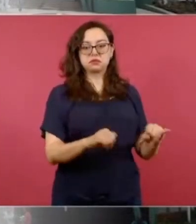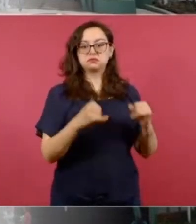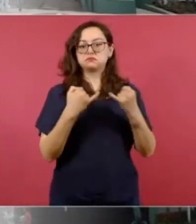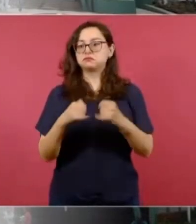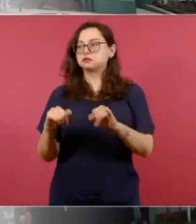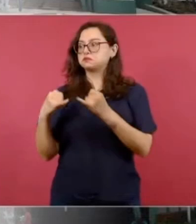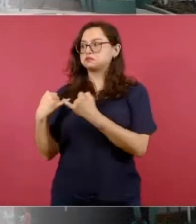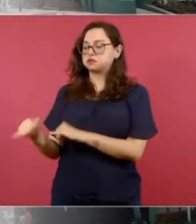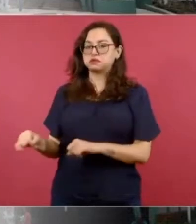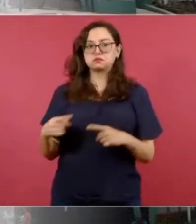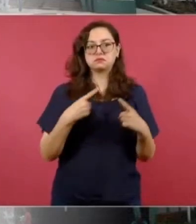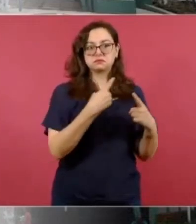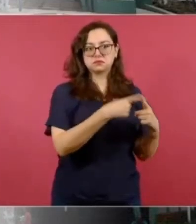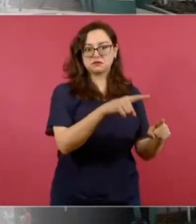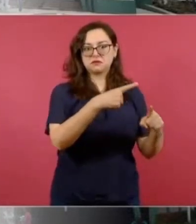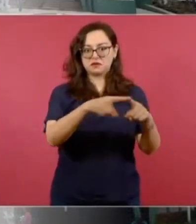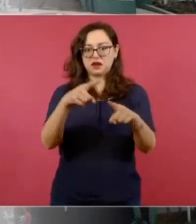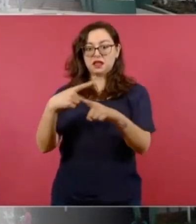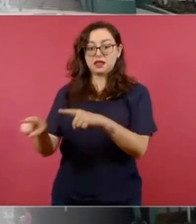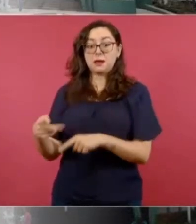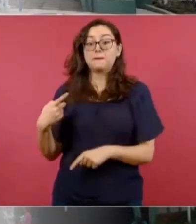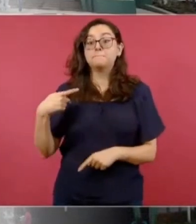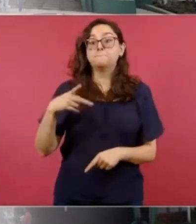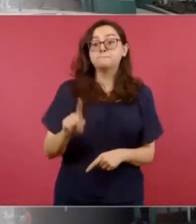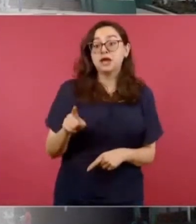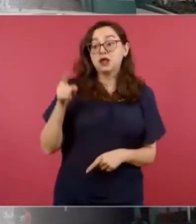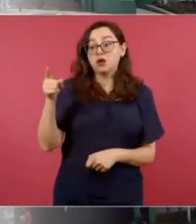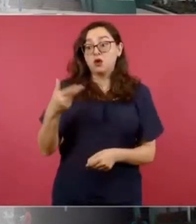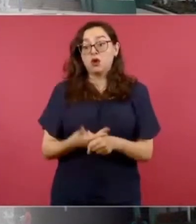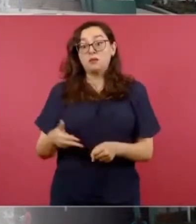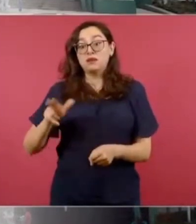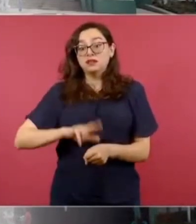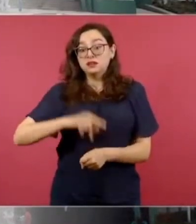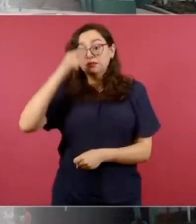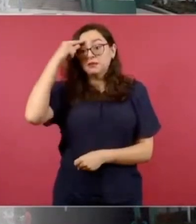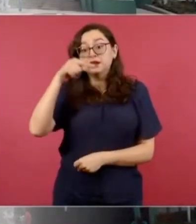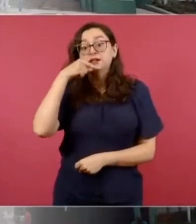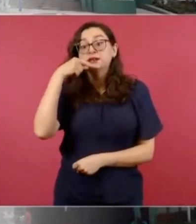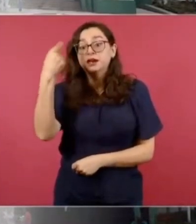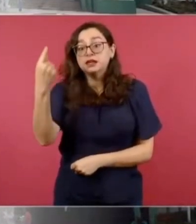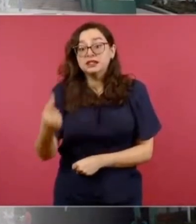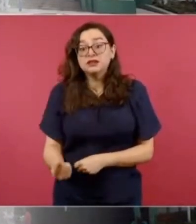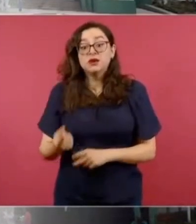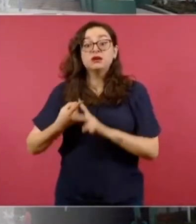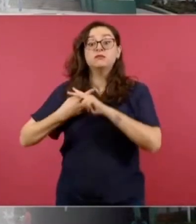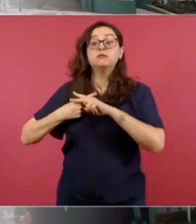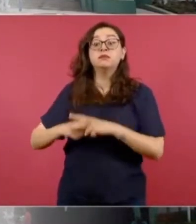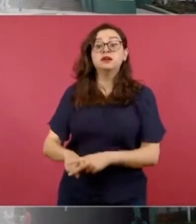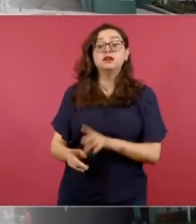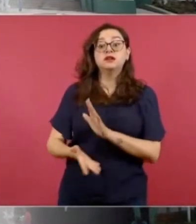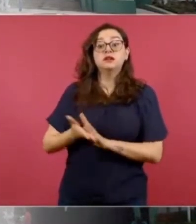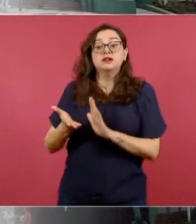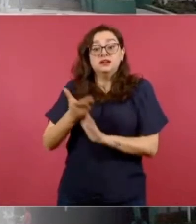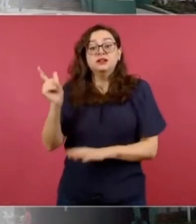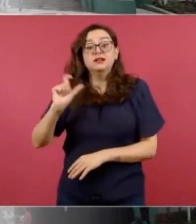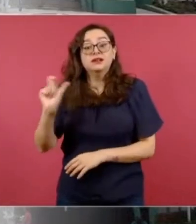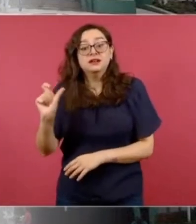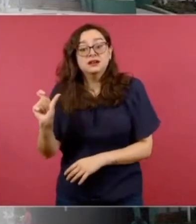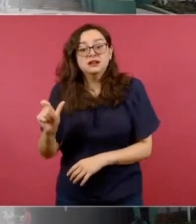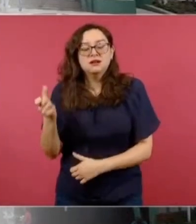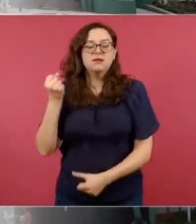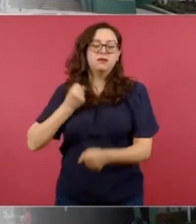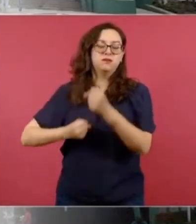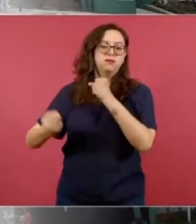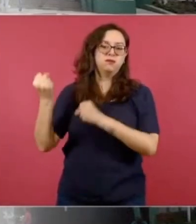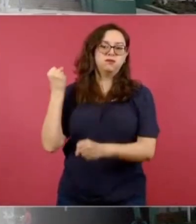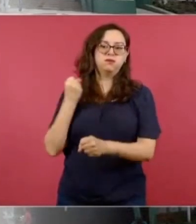Perote, pero esto es muy importante, el infantil de Coatzacoalcos, que inició su construcción en 2014 y también se entregó